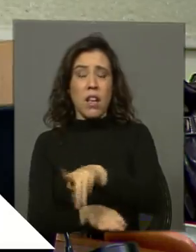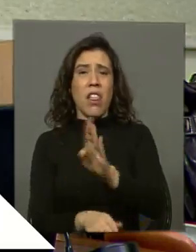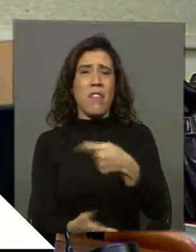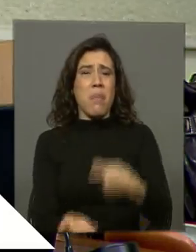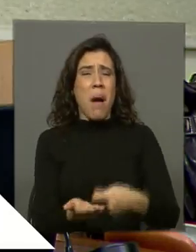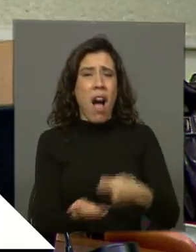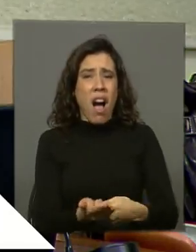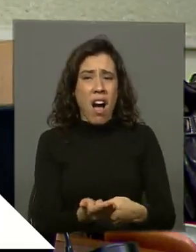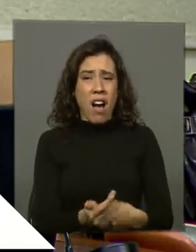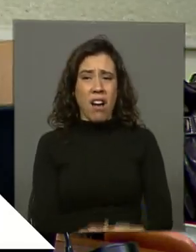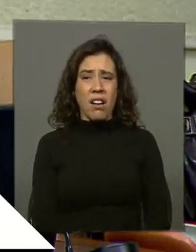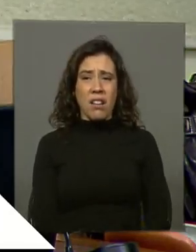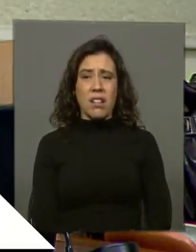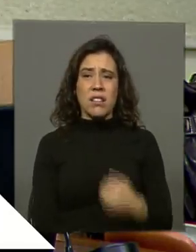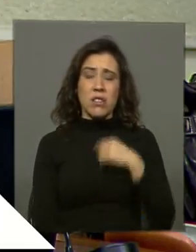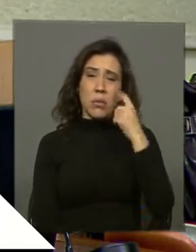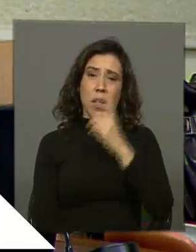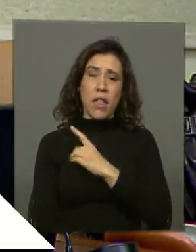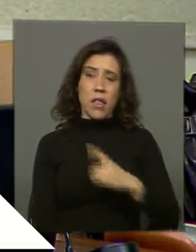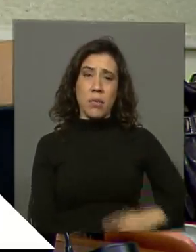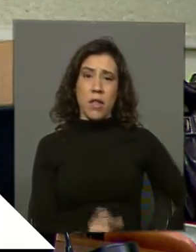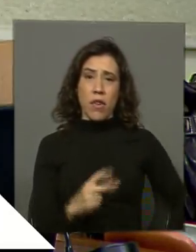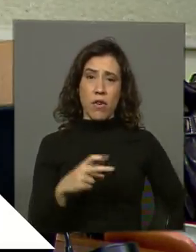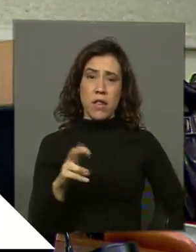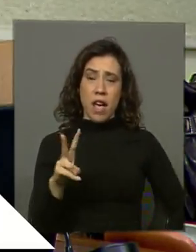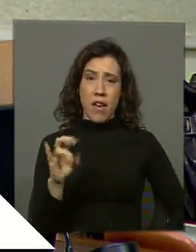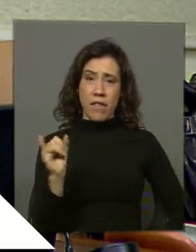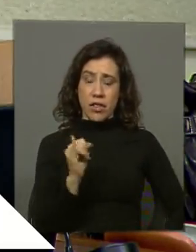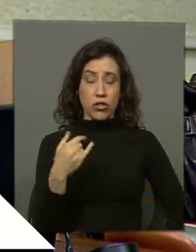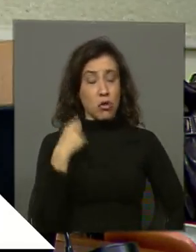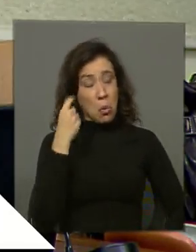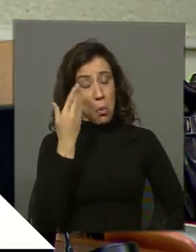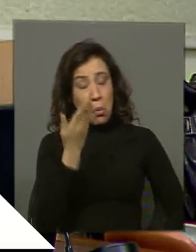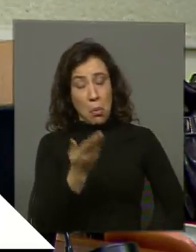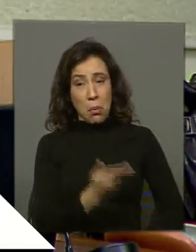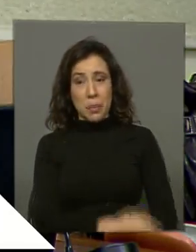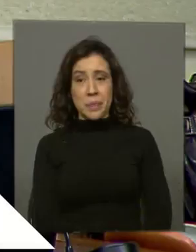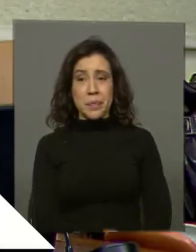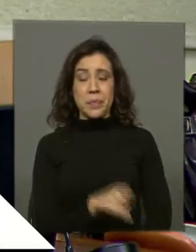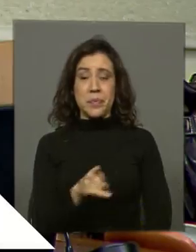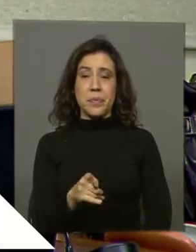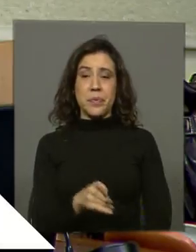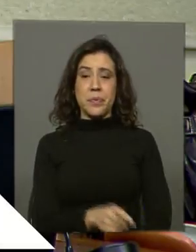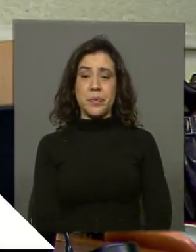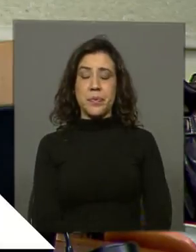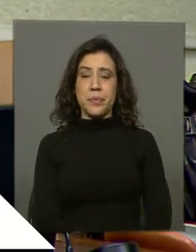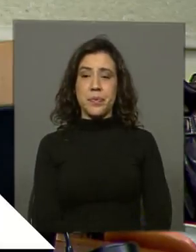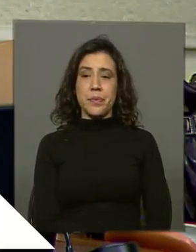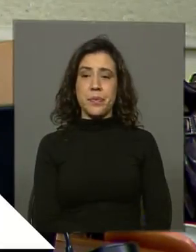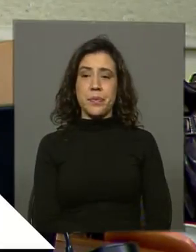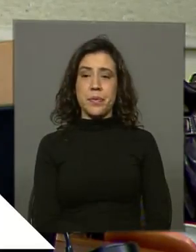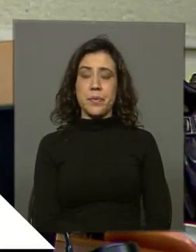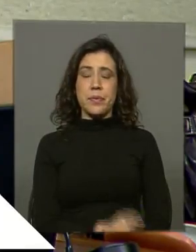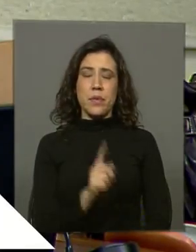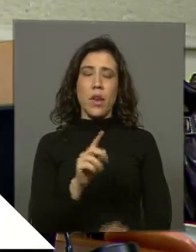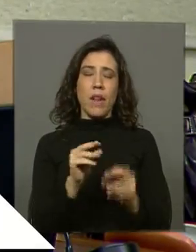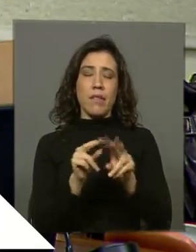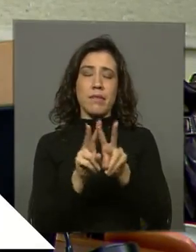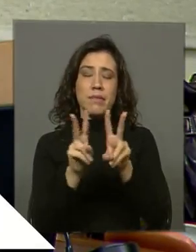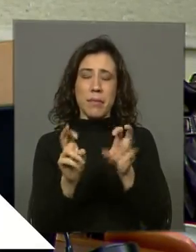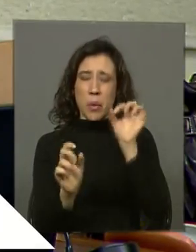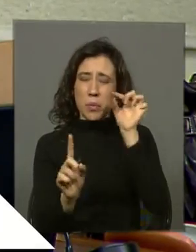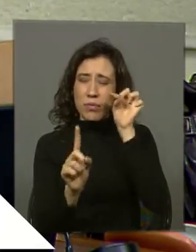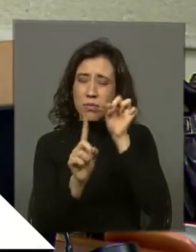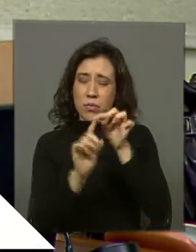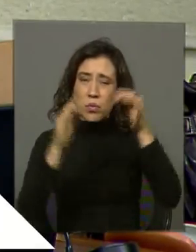que pagar mire yo entiendo al diputado Chávez yo lo entiendo y creo que él ha puesto ¿no es cierto? el dedo en la llaga en algo